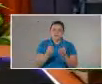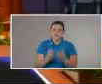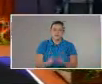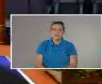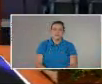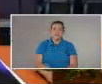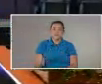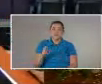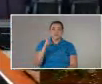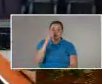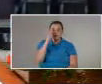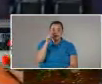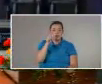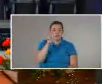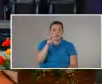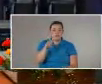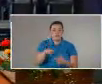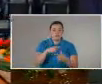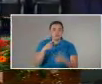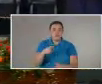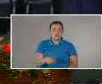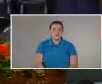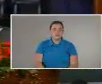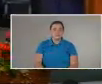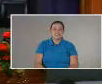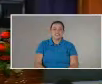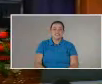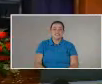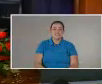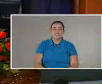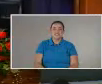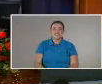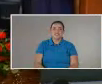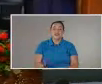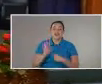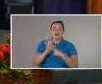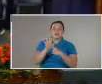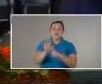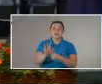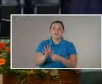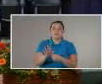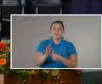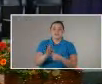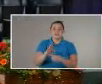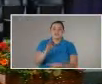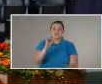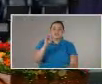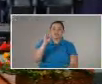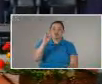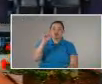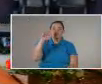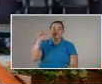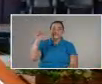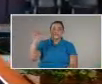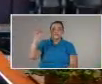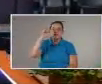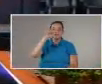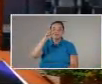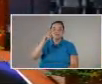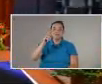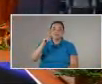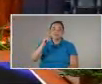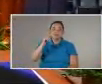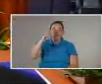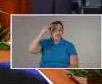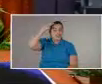¿No ha oído usted cuando aparece una mariposa negra así grande? ¿Qué dicen? ¿Alguien se va a morir o alguien se murió?